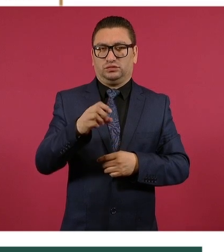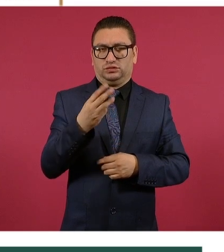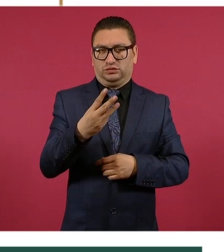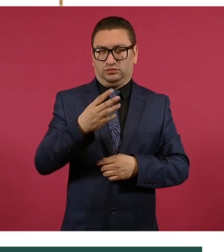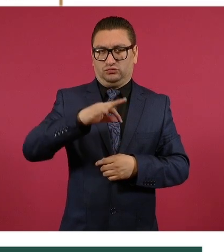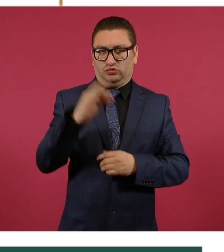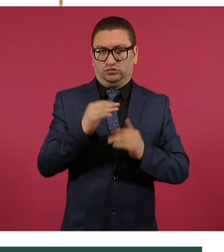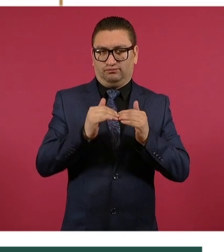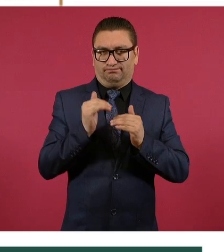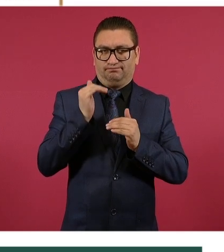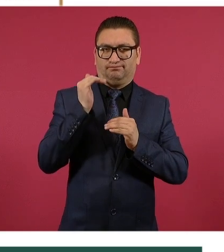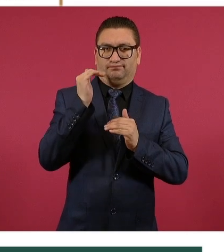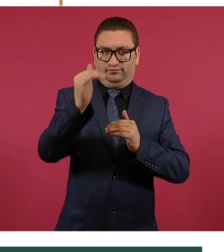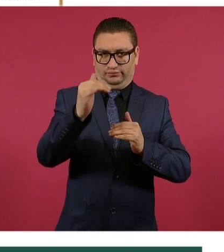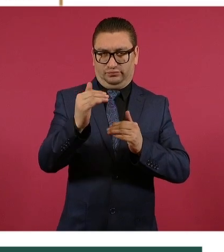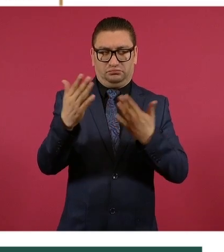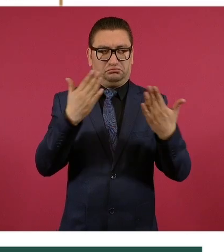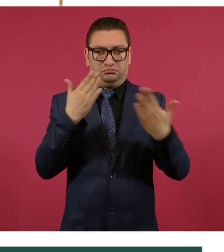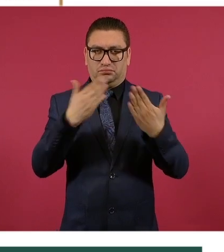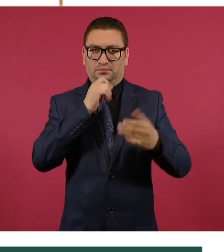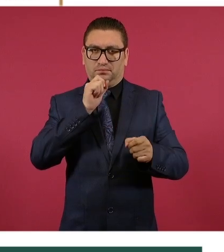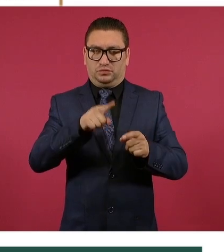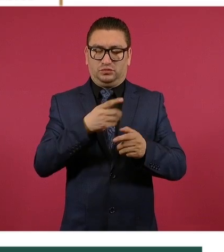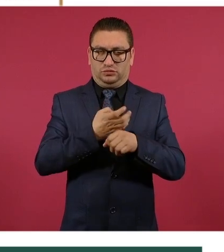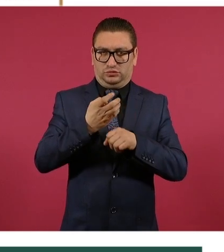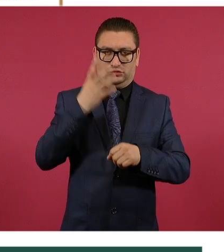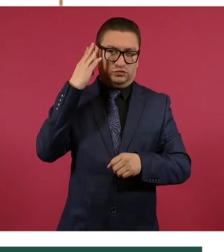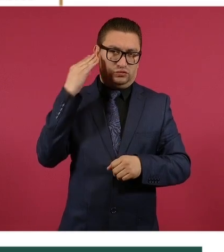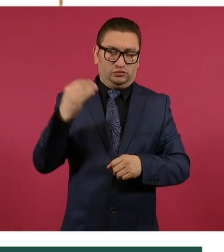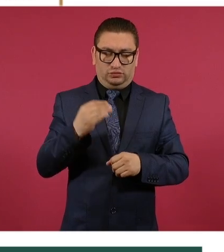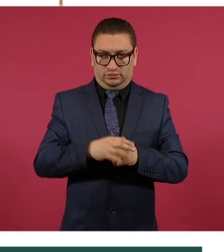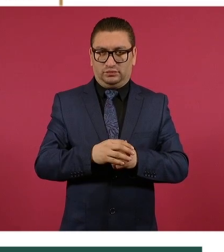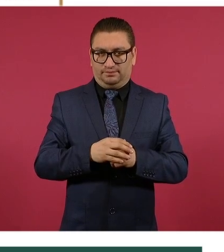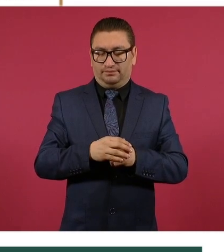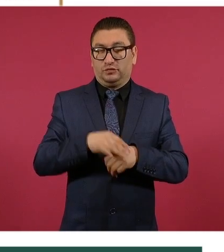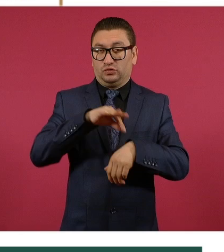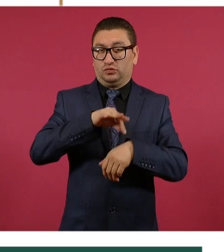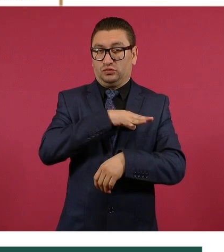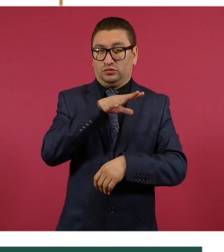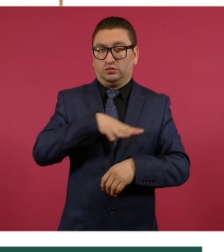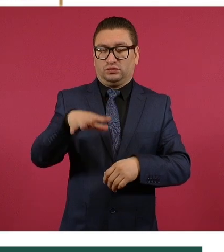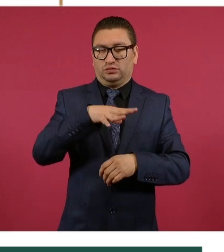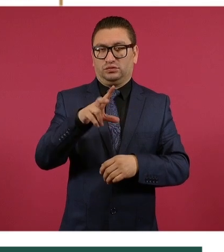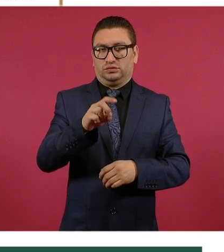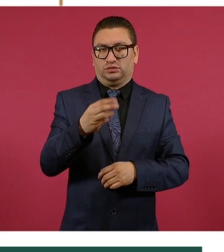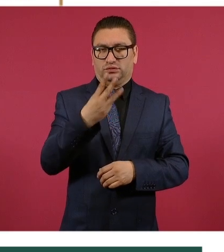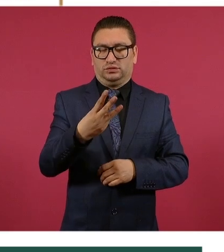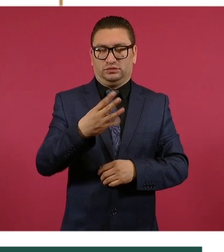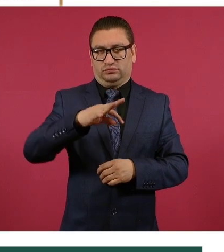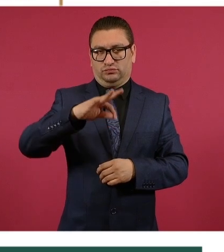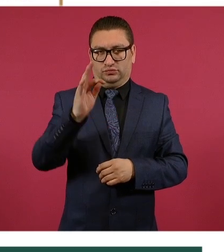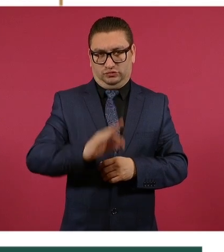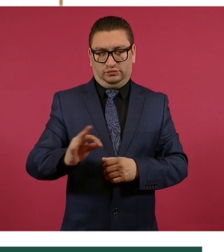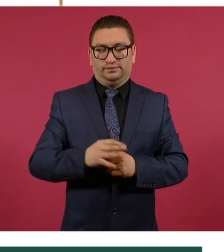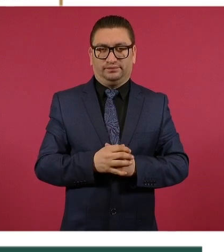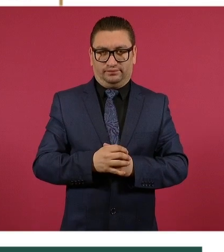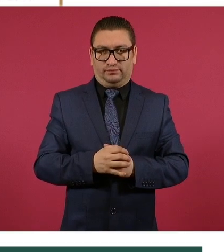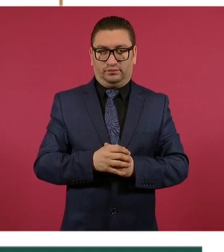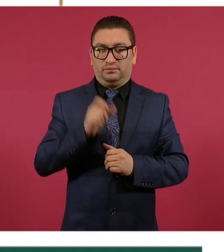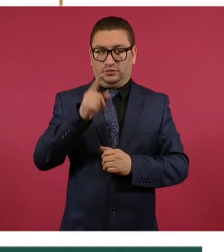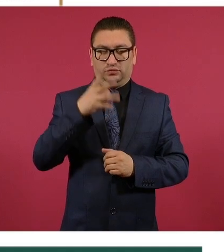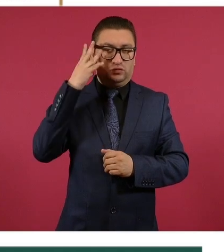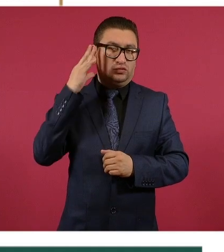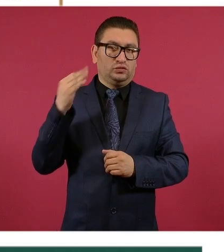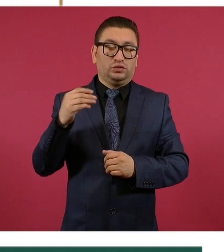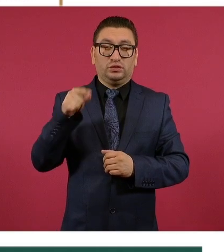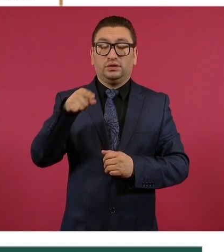23% respecto a lo que tenía antes el mismo estado de Colima. En médicos generales, el incremento es del 33%. Ahí en Colima